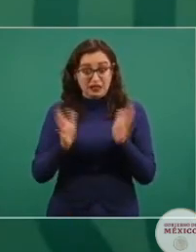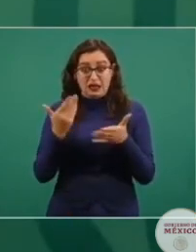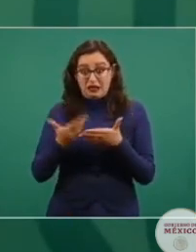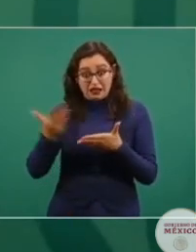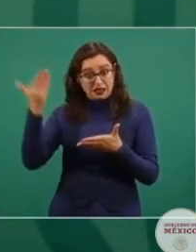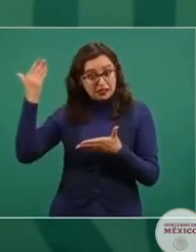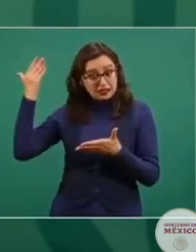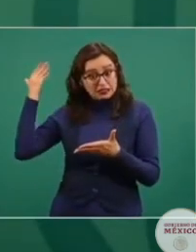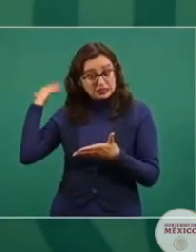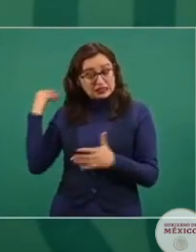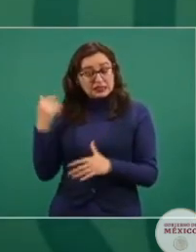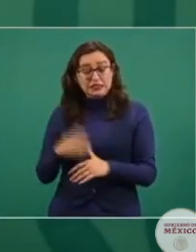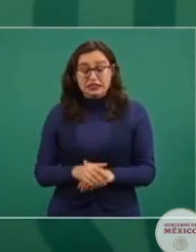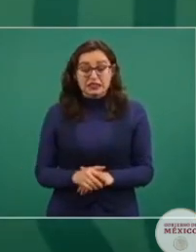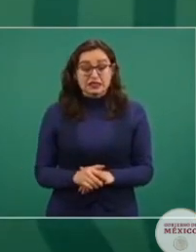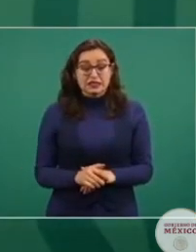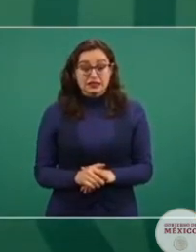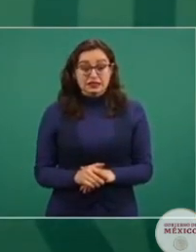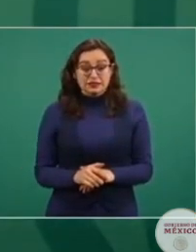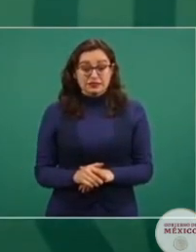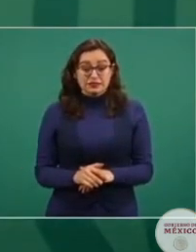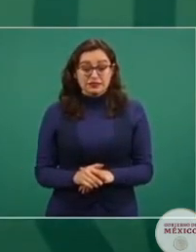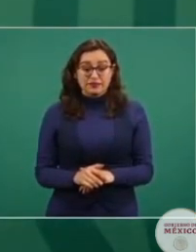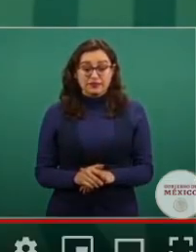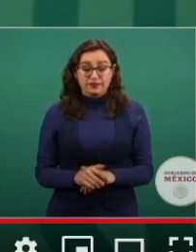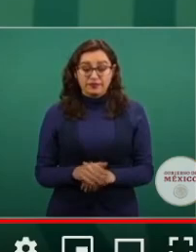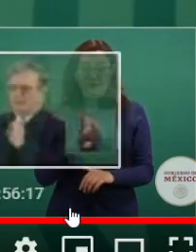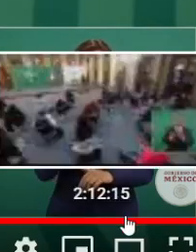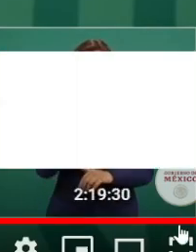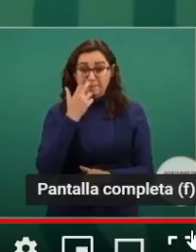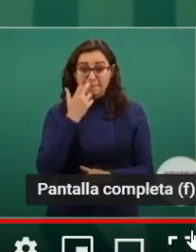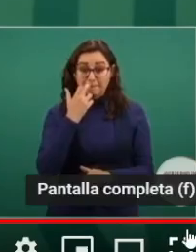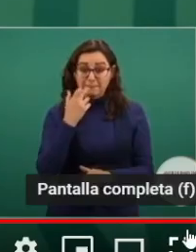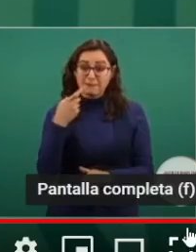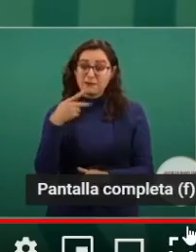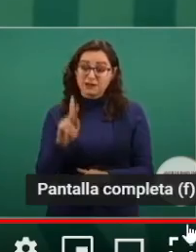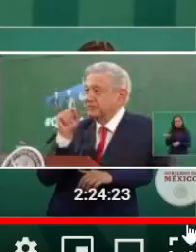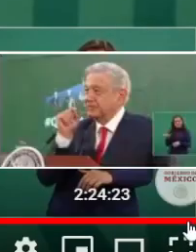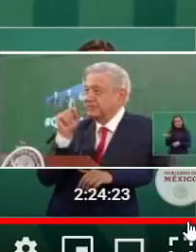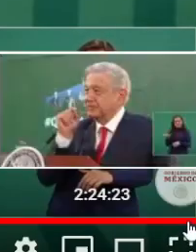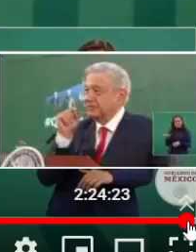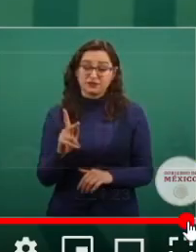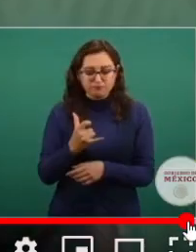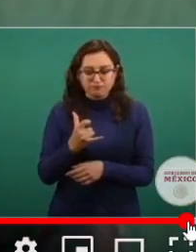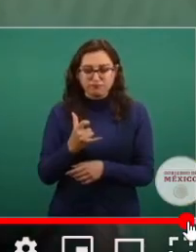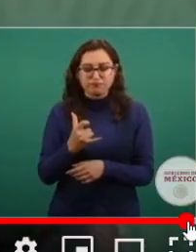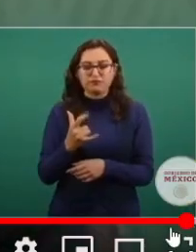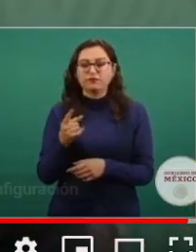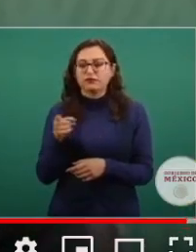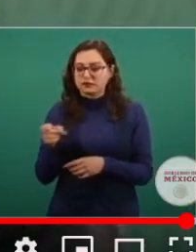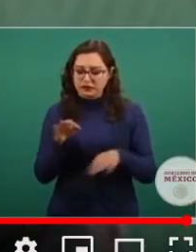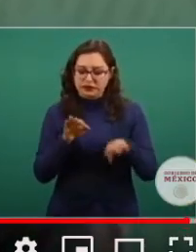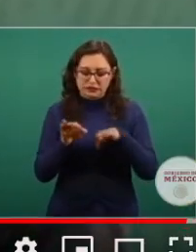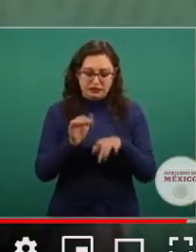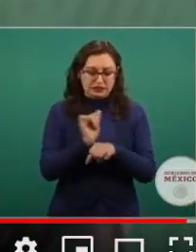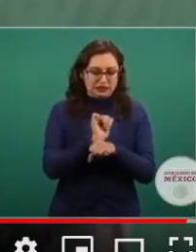Impresionante. Y bueno, lo divertido de esto es ver un presidente viendo a Don Gato, pero